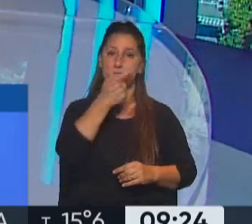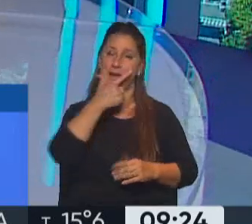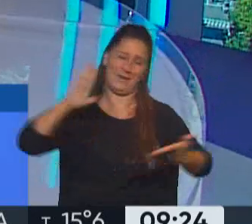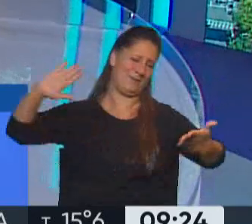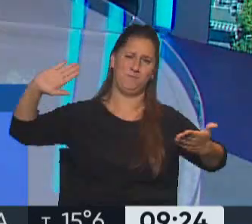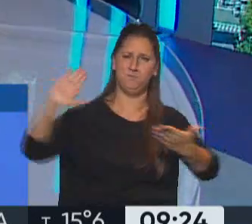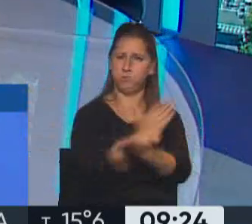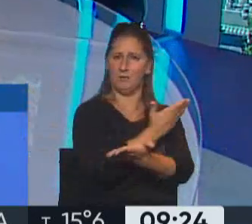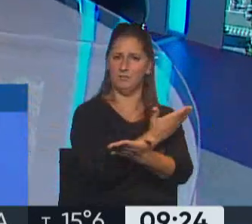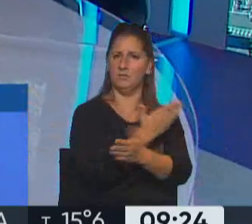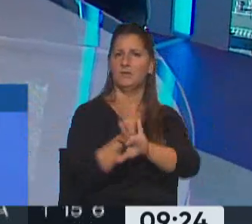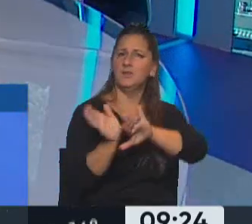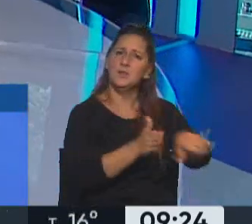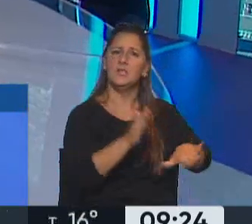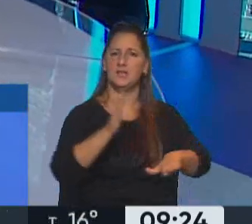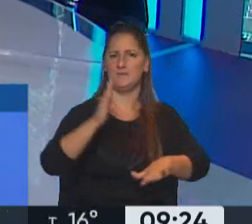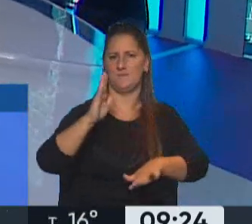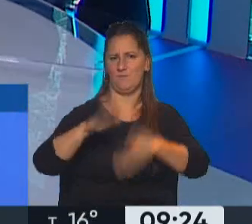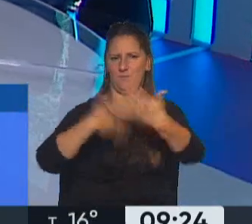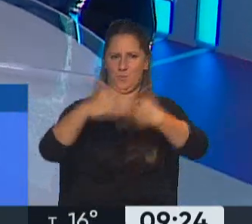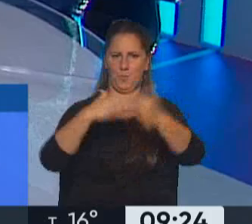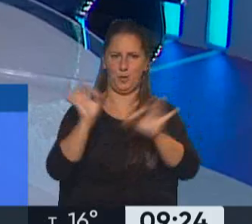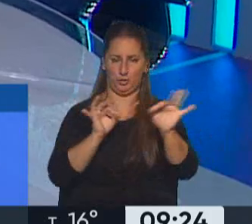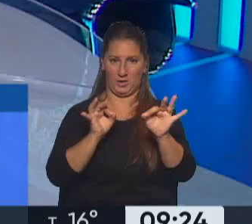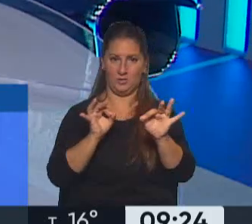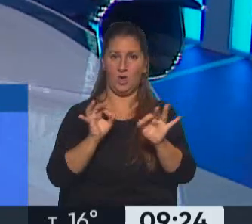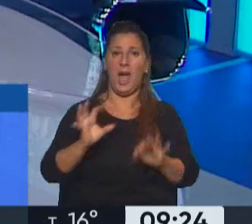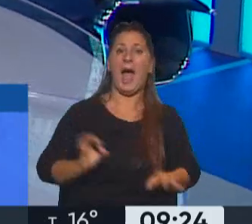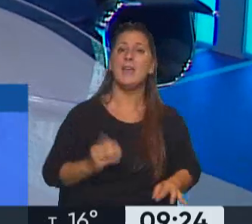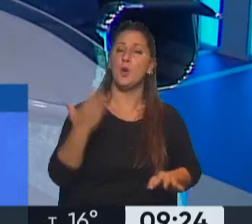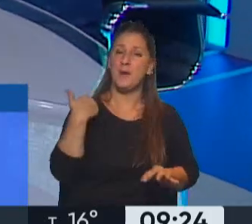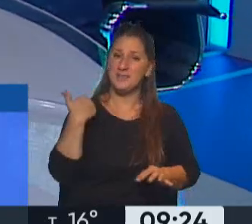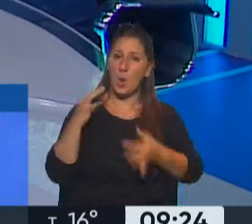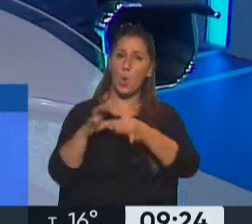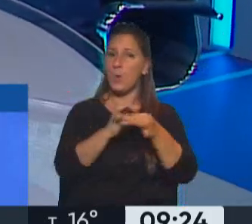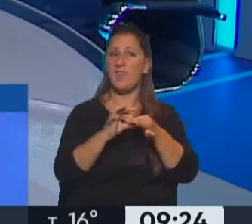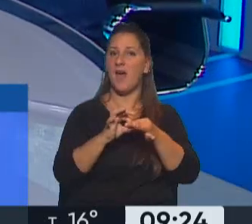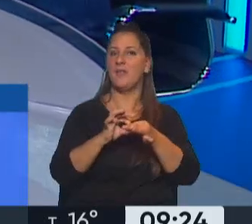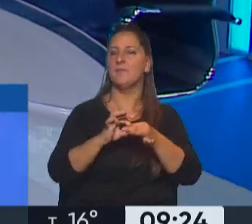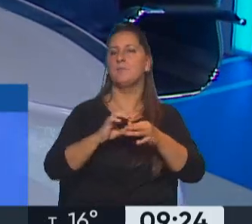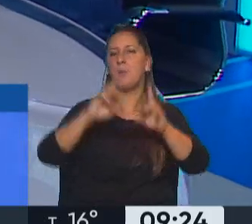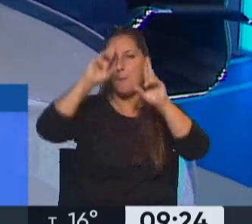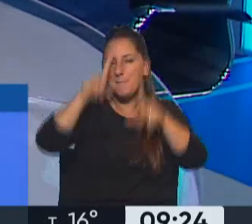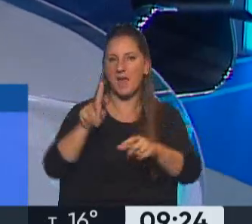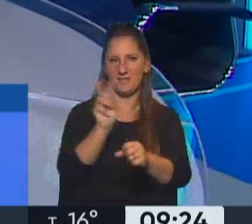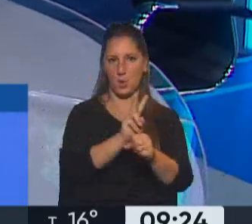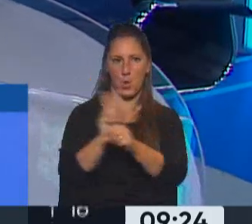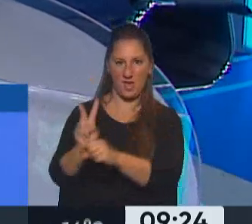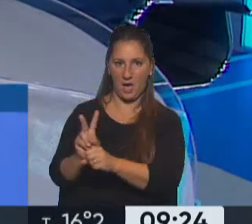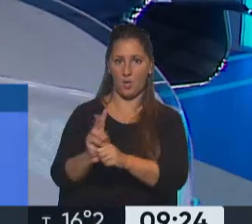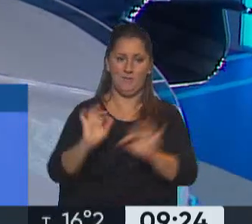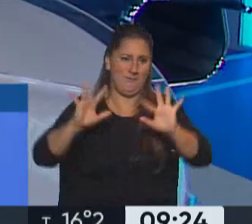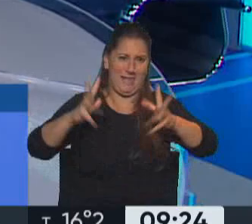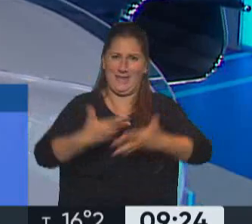a construir un proyecto popular. Me parece que el año pasado la unidad estuvo muy ligada a la idea de políticas del cuidado. Frente a una pandemia